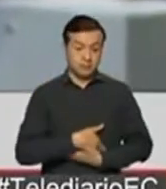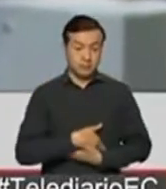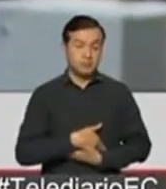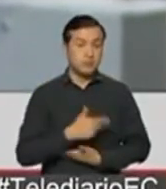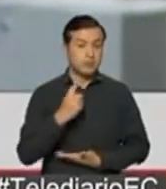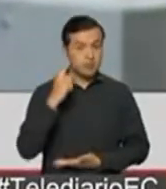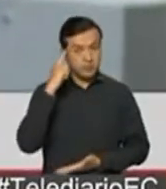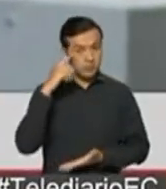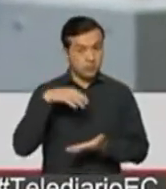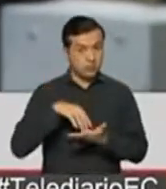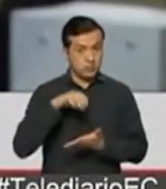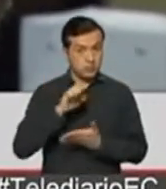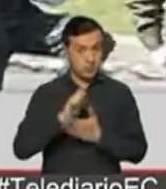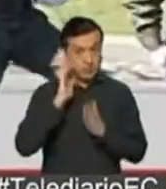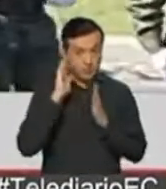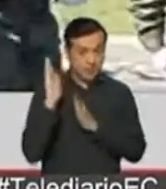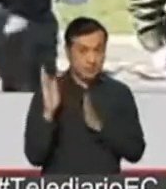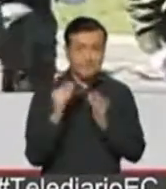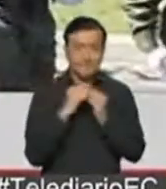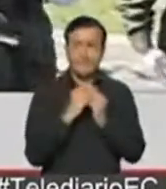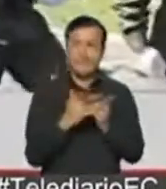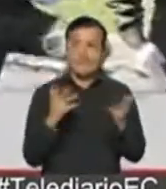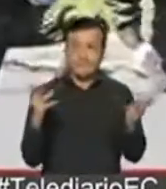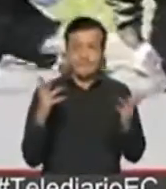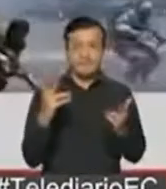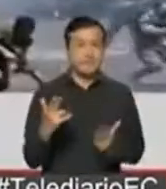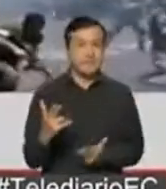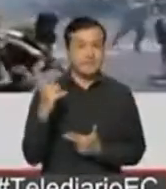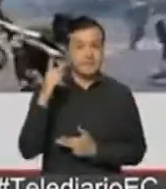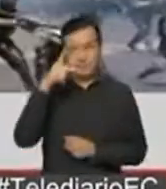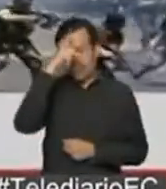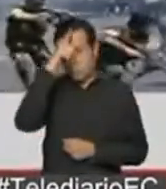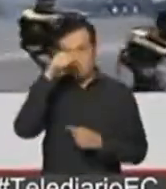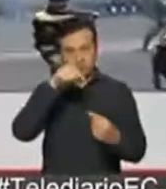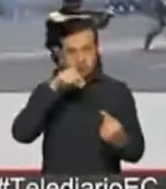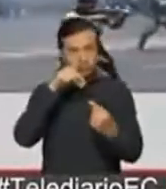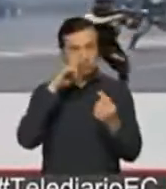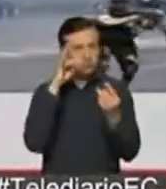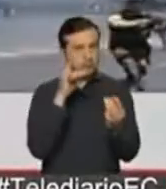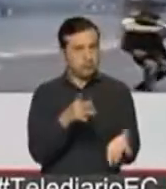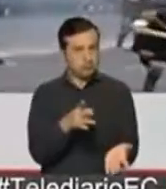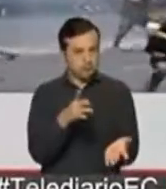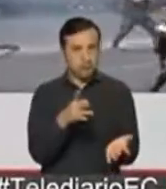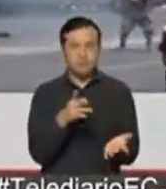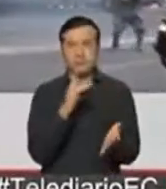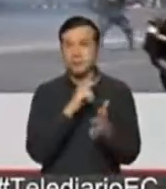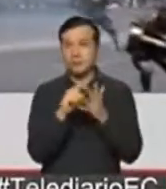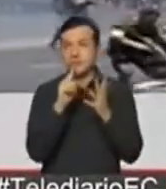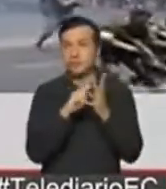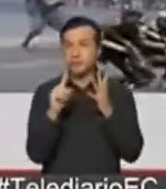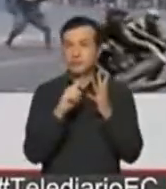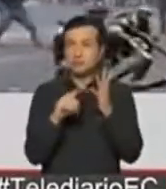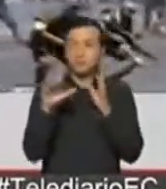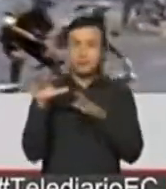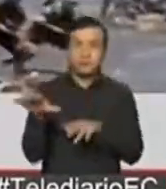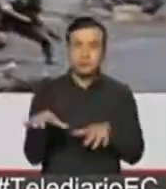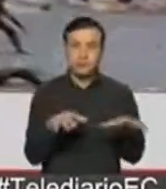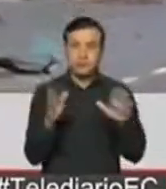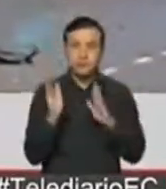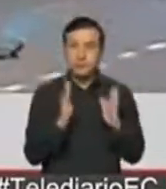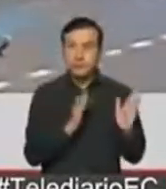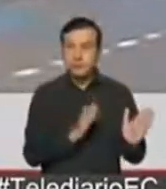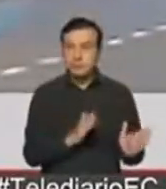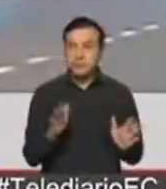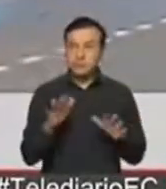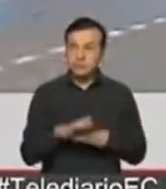frente al ejército también peruano esto forma parte de las diversas actividades de la agenda de actividades